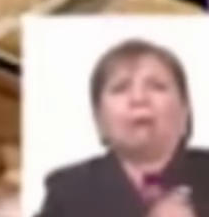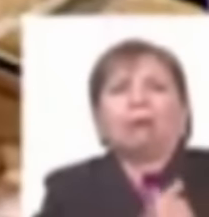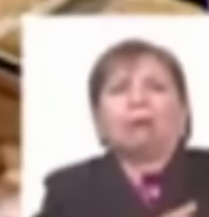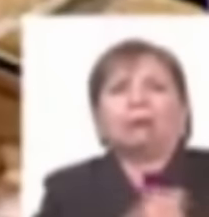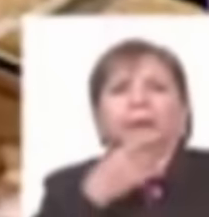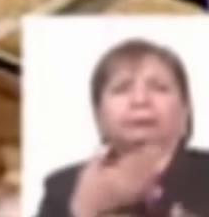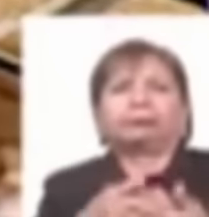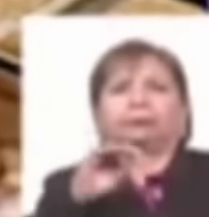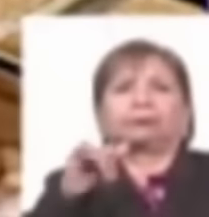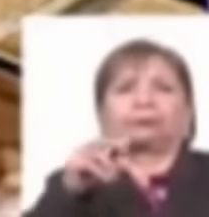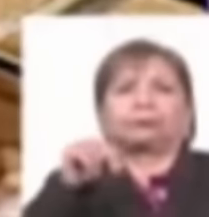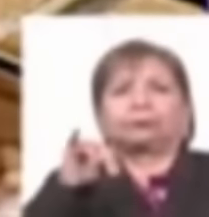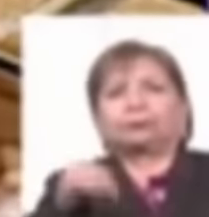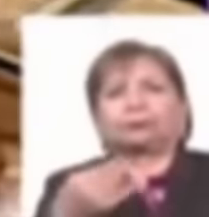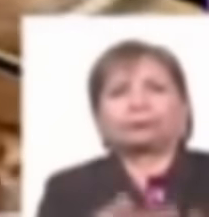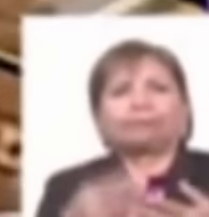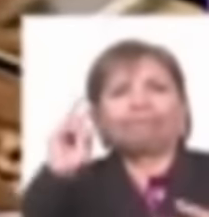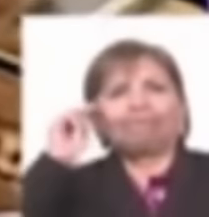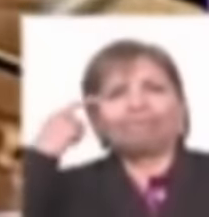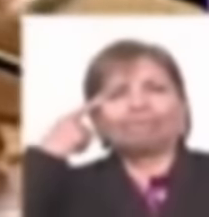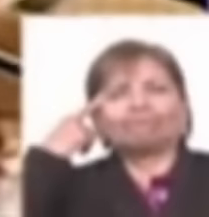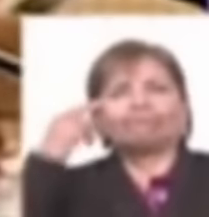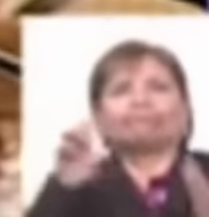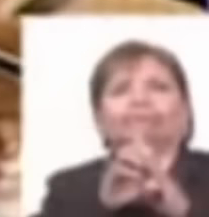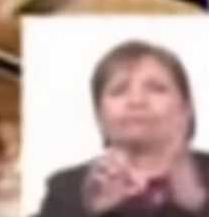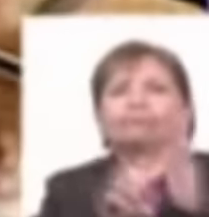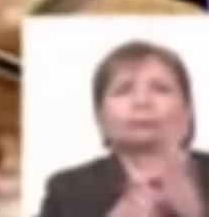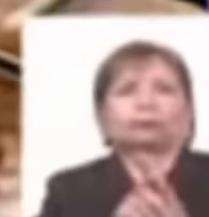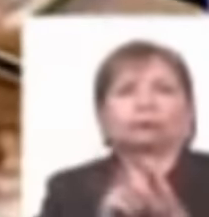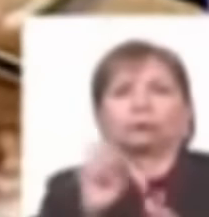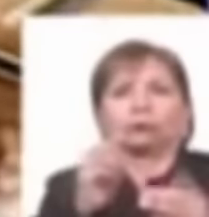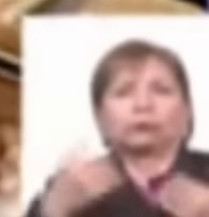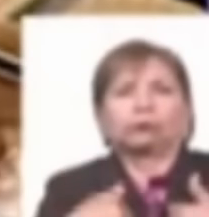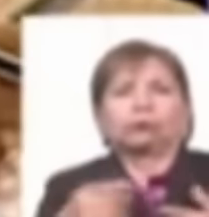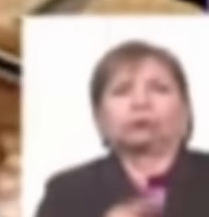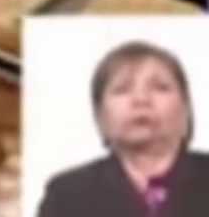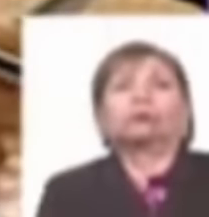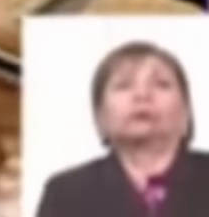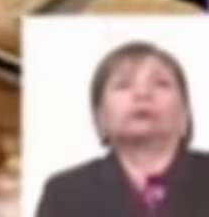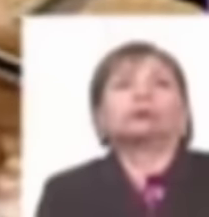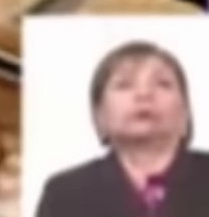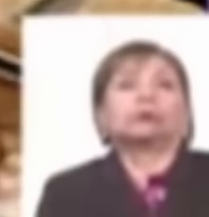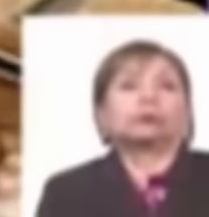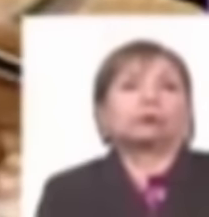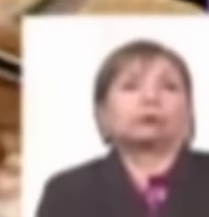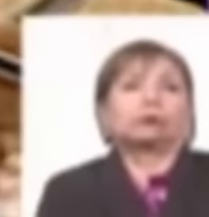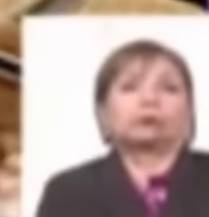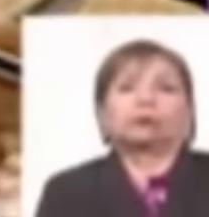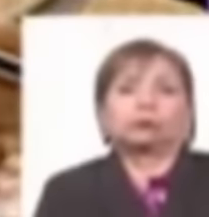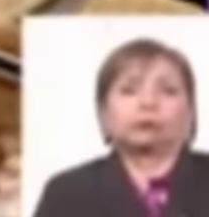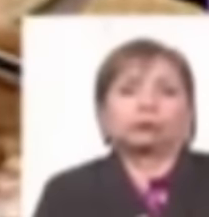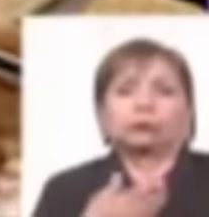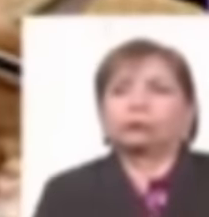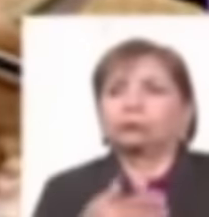la JNJ la posibilidad de interpretar la Constitución, cuando no la tiene. Y tanto es así que, como